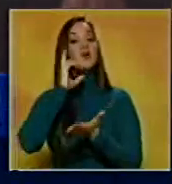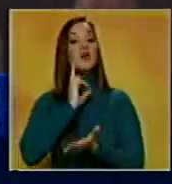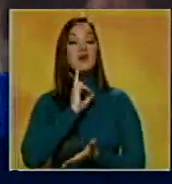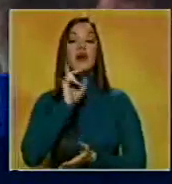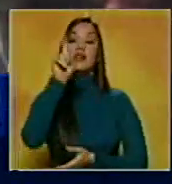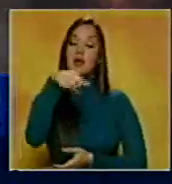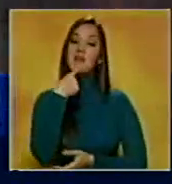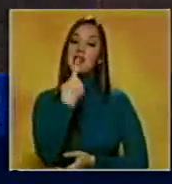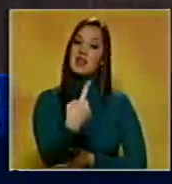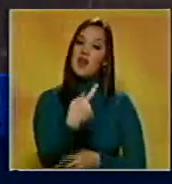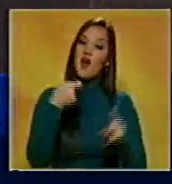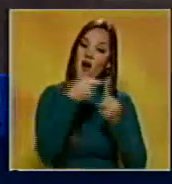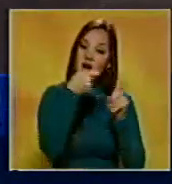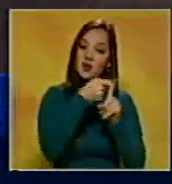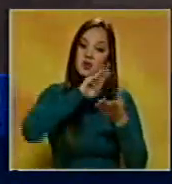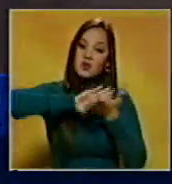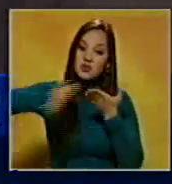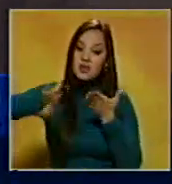juego.